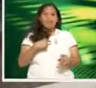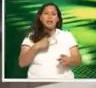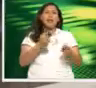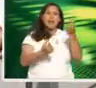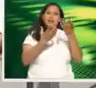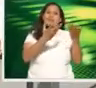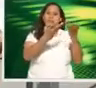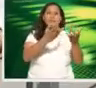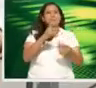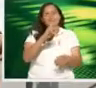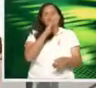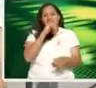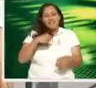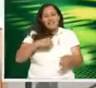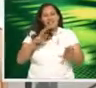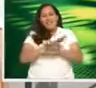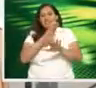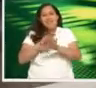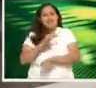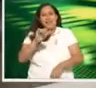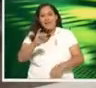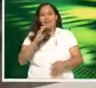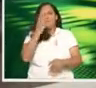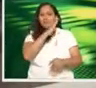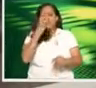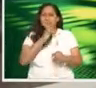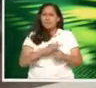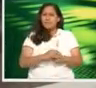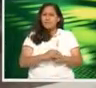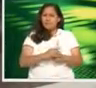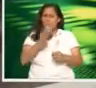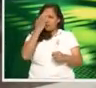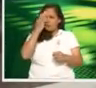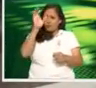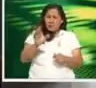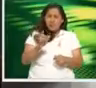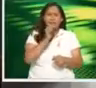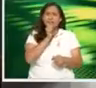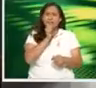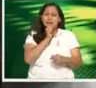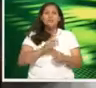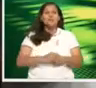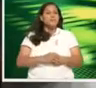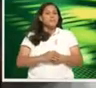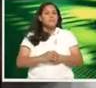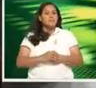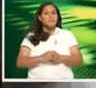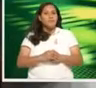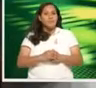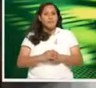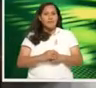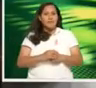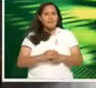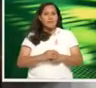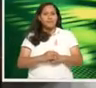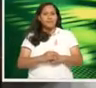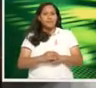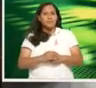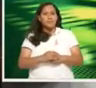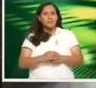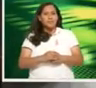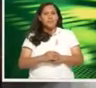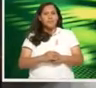pero no es cierto. No, y que además no es algo tan conocido. Justamente lo que dices es algo muy importante. Creemos que estas tribus se pueden